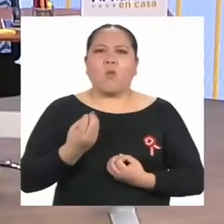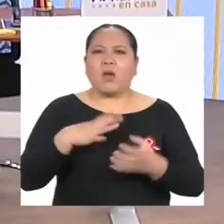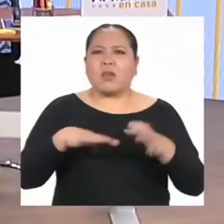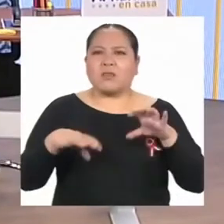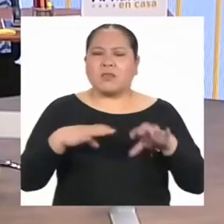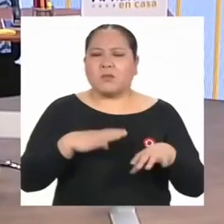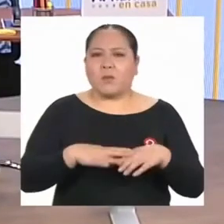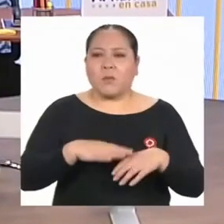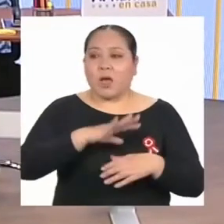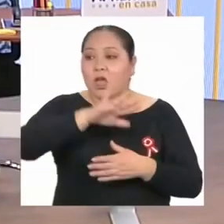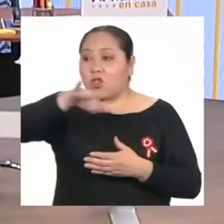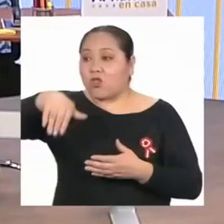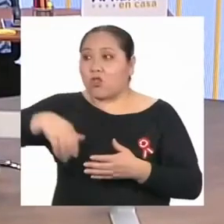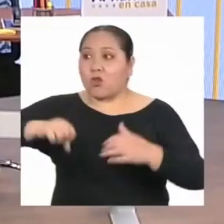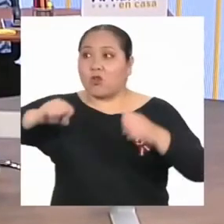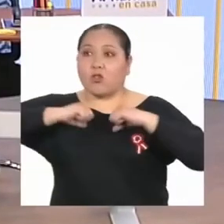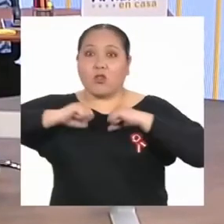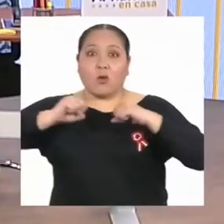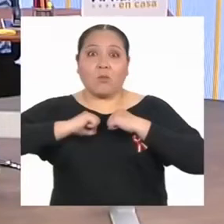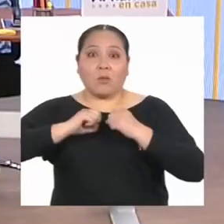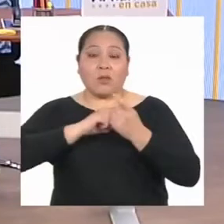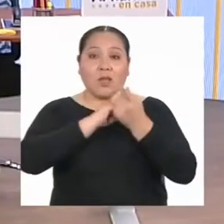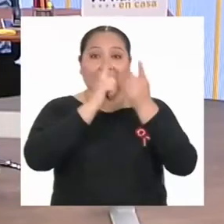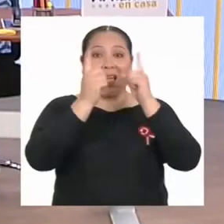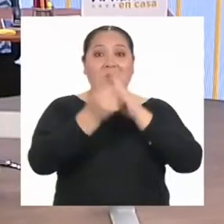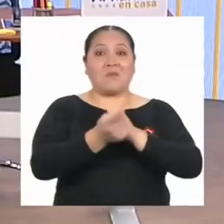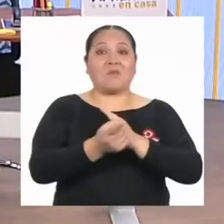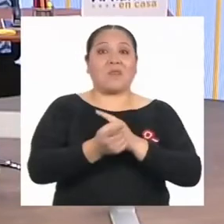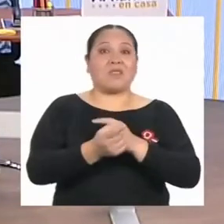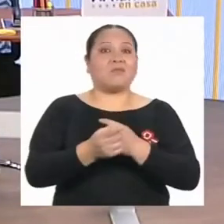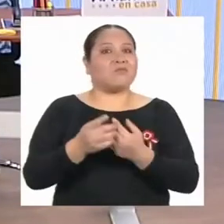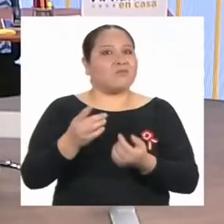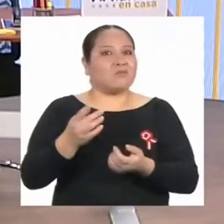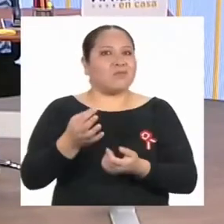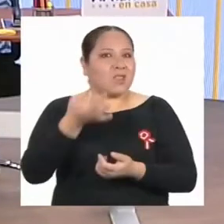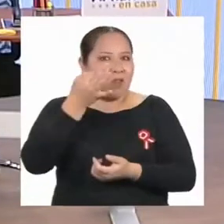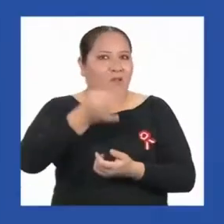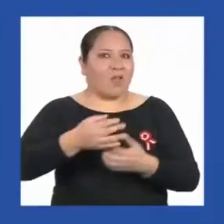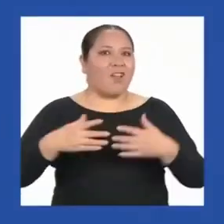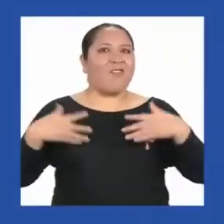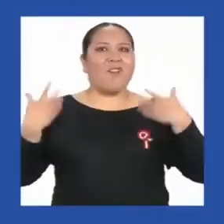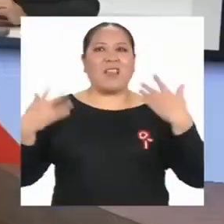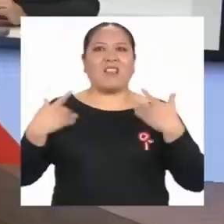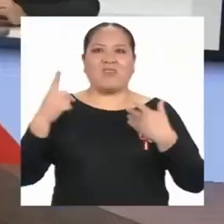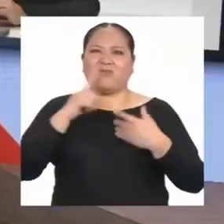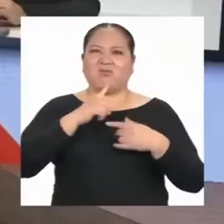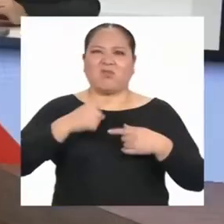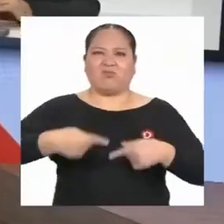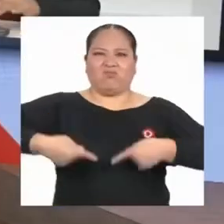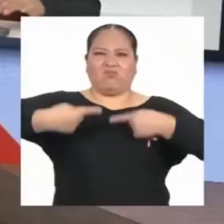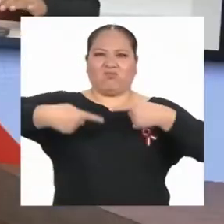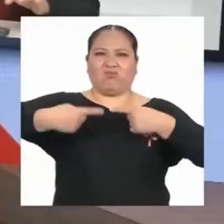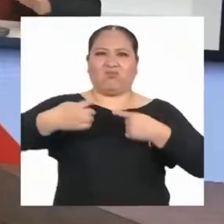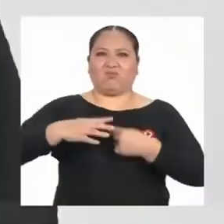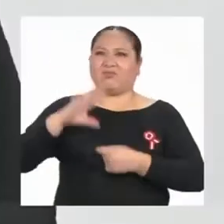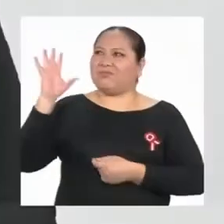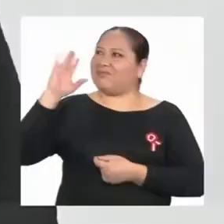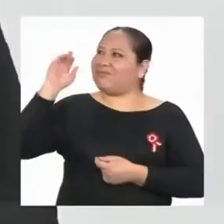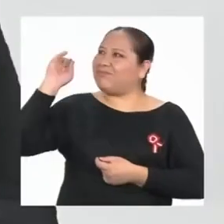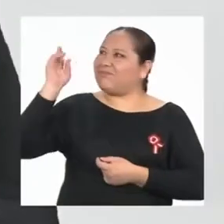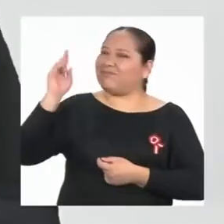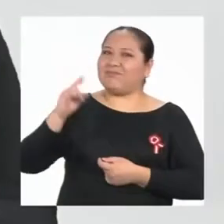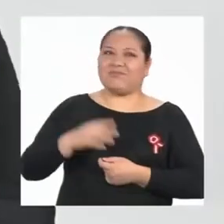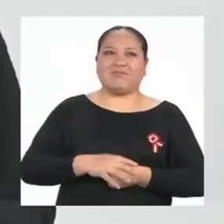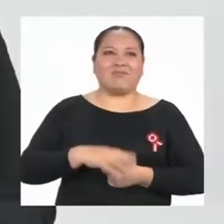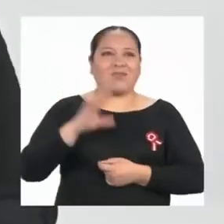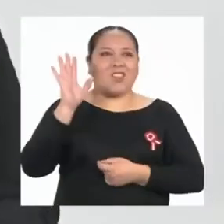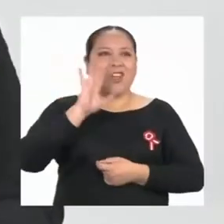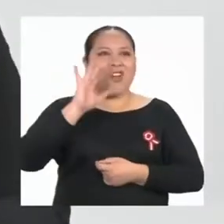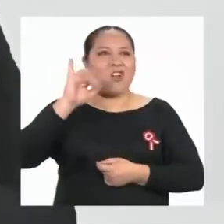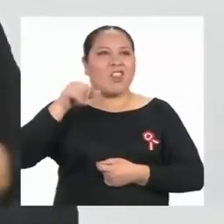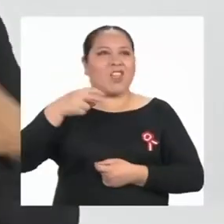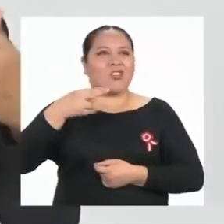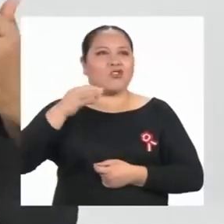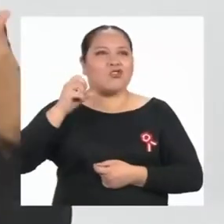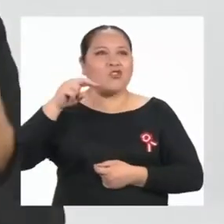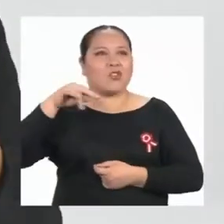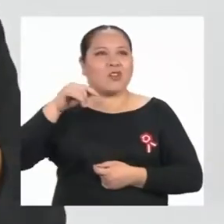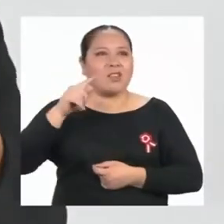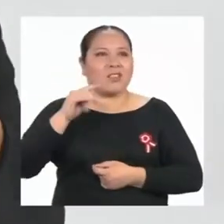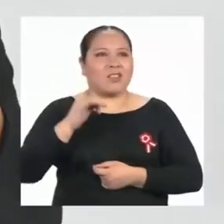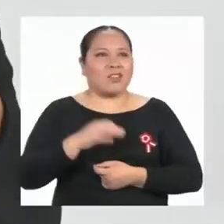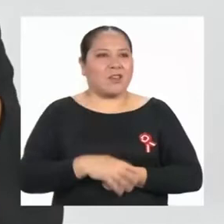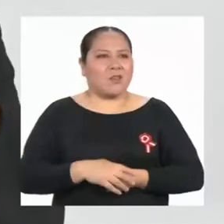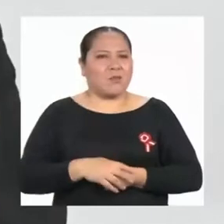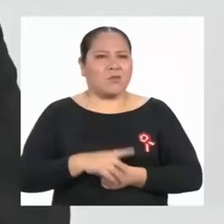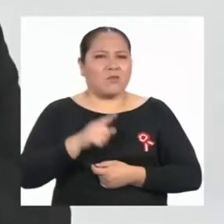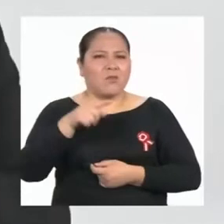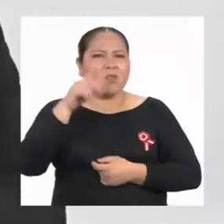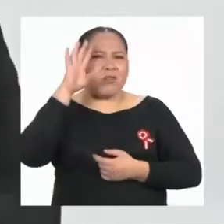todos los deportes se conviertan en un motivo de alegría y no de pelea. Hola, profesora. Hola, Jonathan. ¿Por qué el